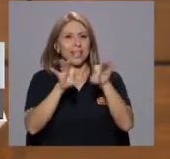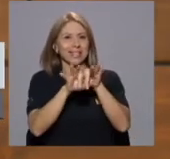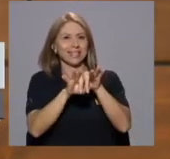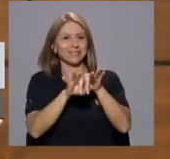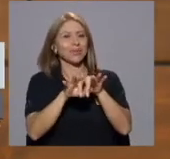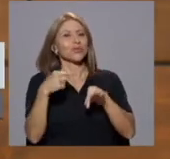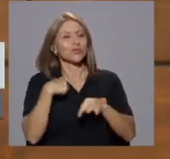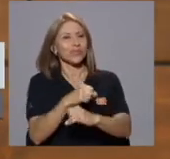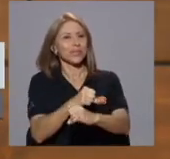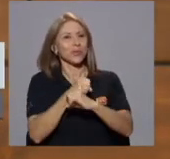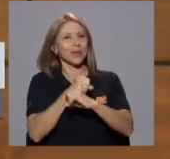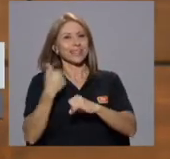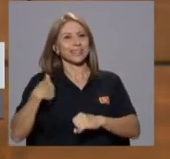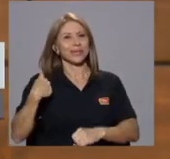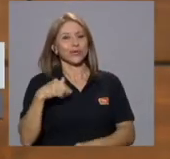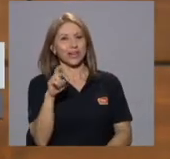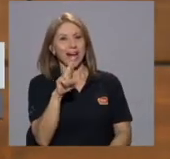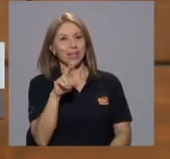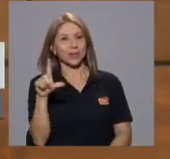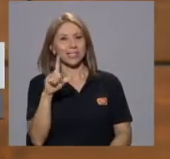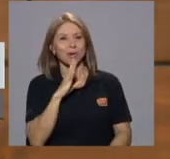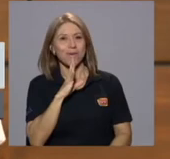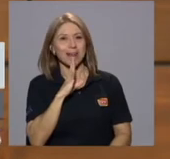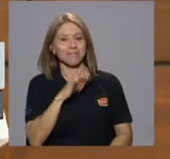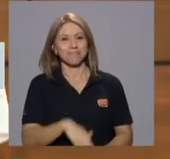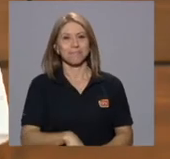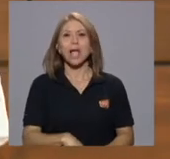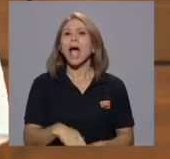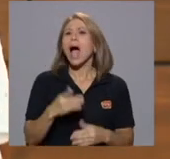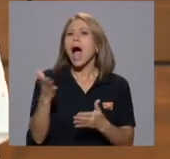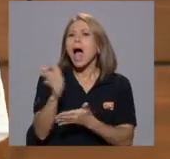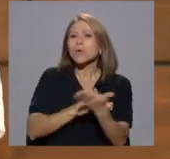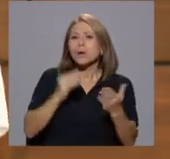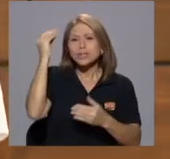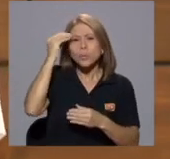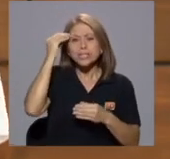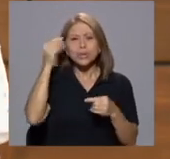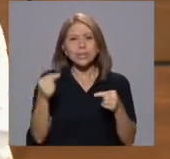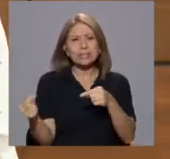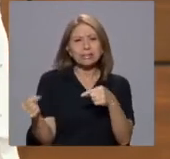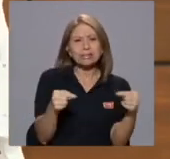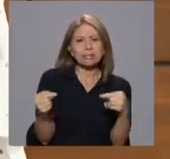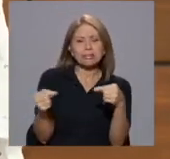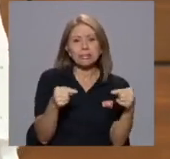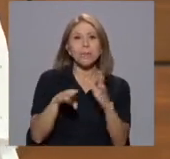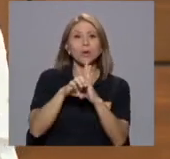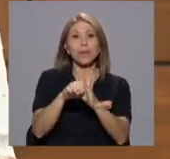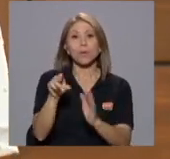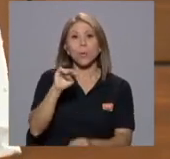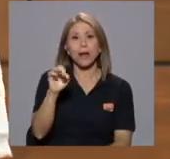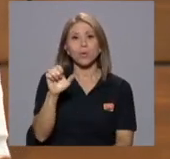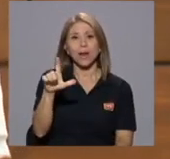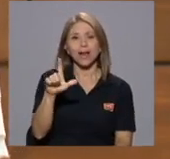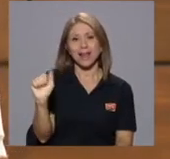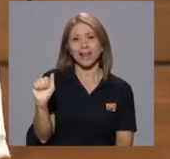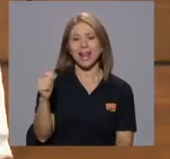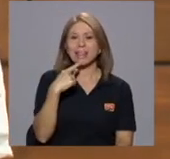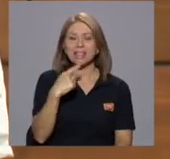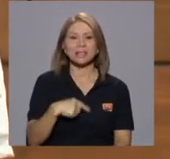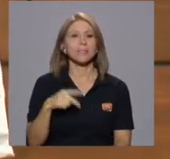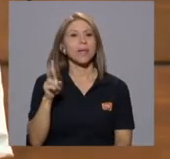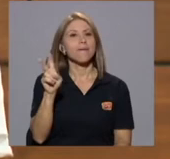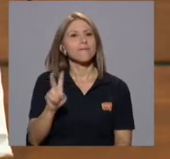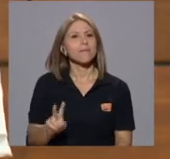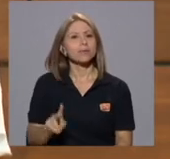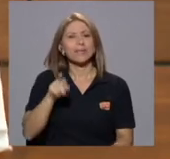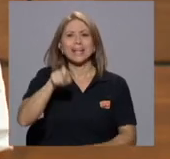nos podrá comentar al respecto. Hay posiciones encontradas. Entonces vemos como Manuel Aguilar, por ejemplo, nos comenta: Venezuela necesita todo